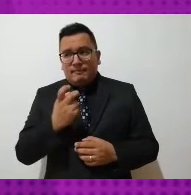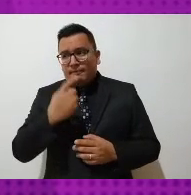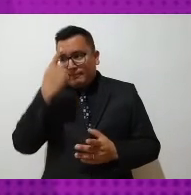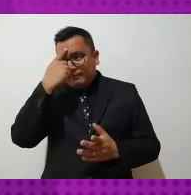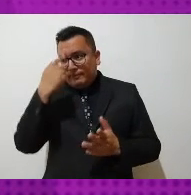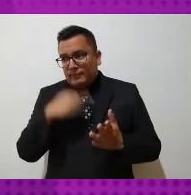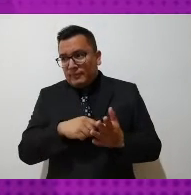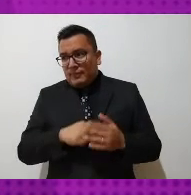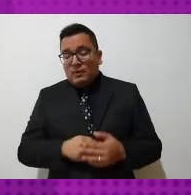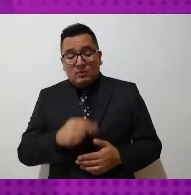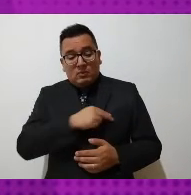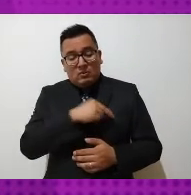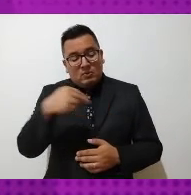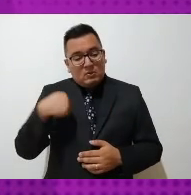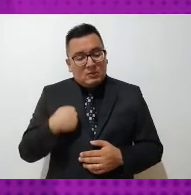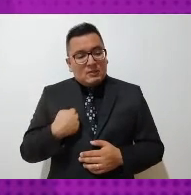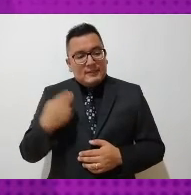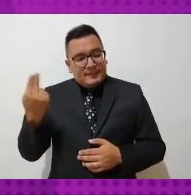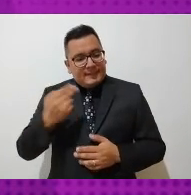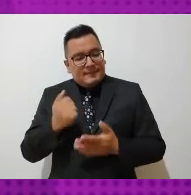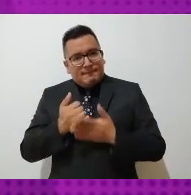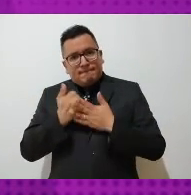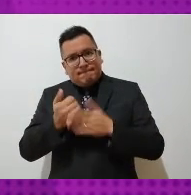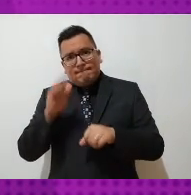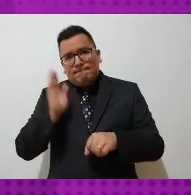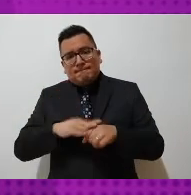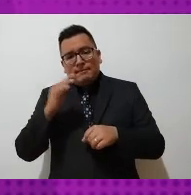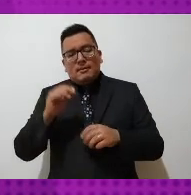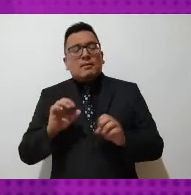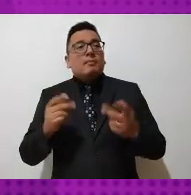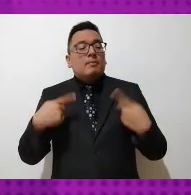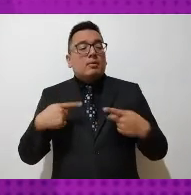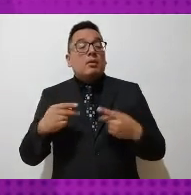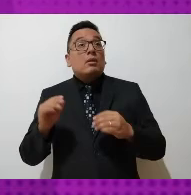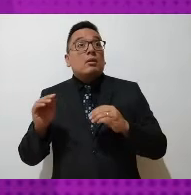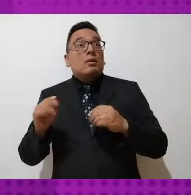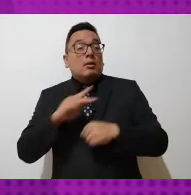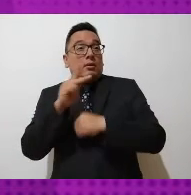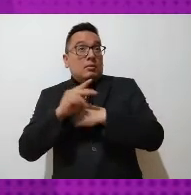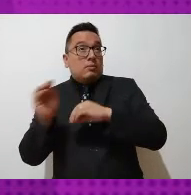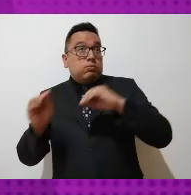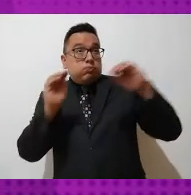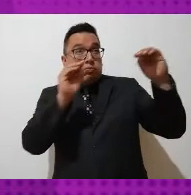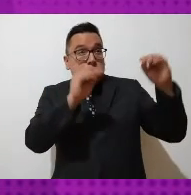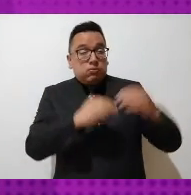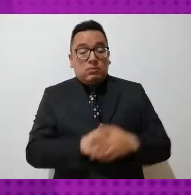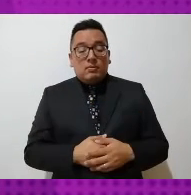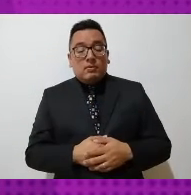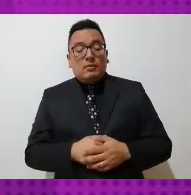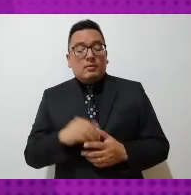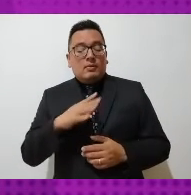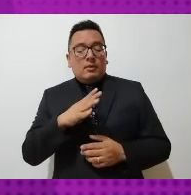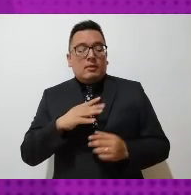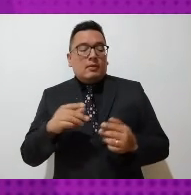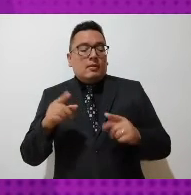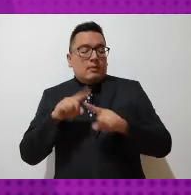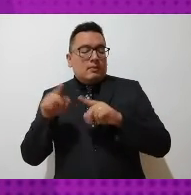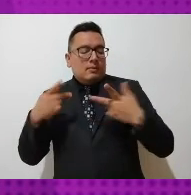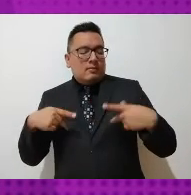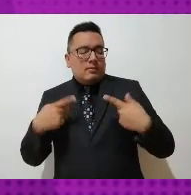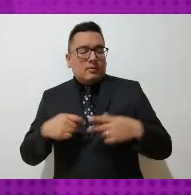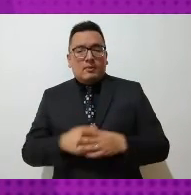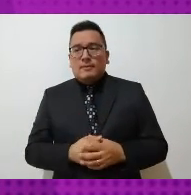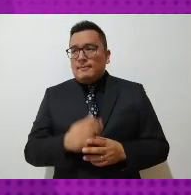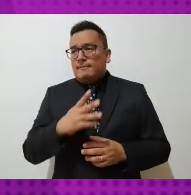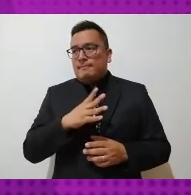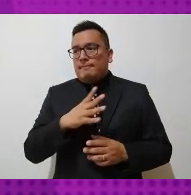que estamos en deuda con esas personas, con los migrantes que agrupan al resto de personas que